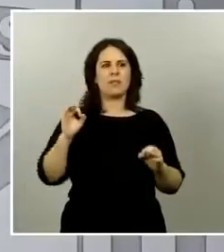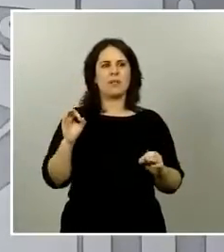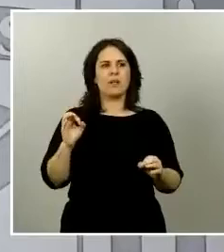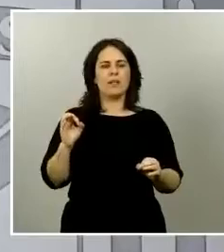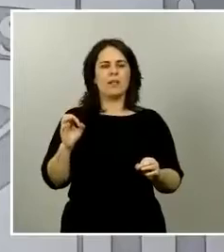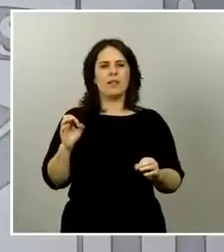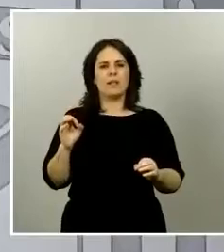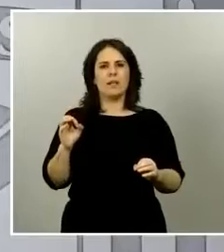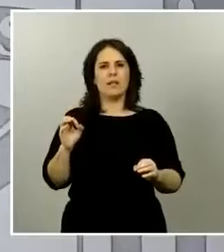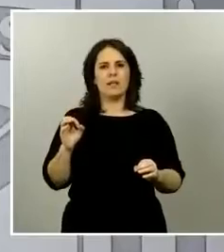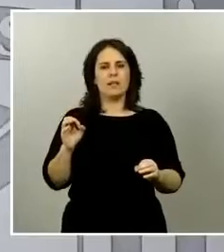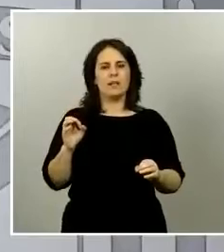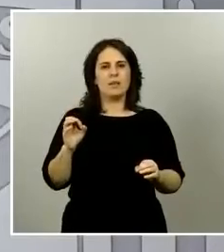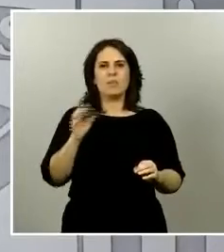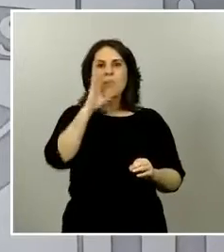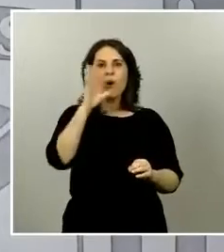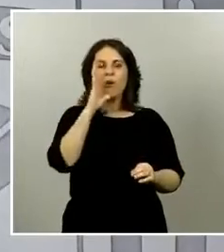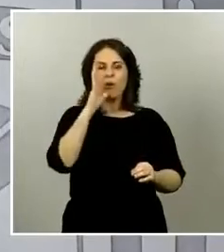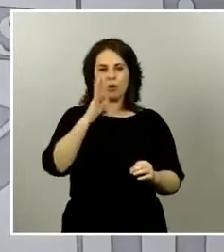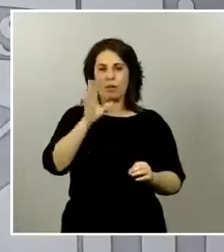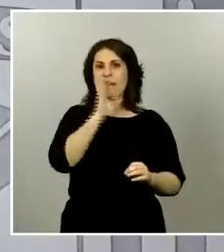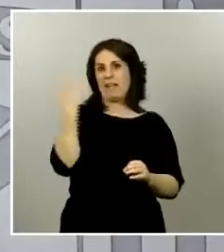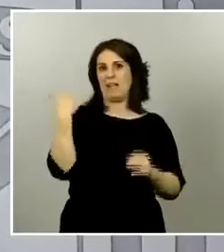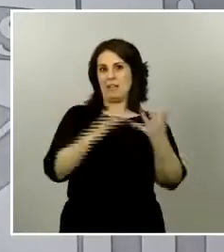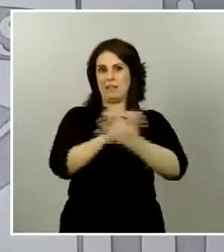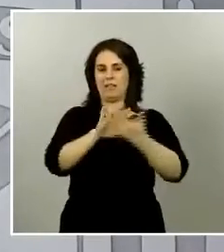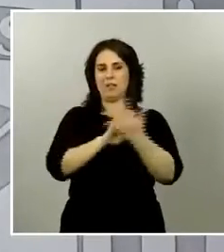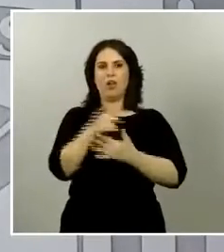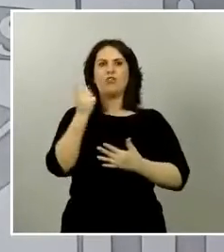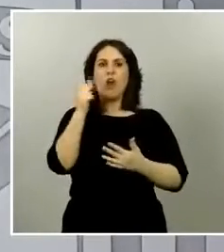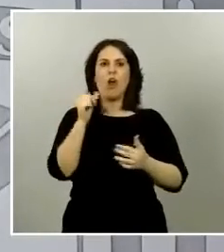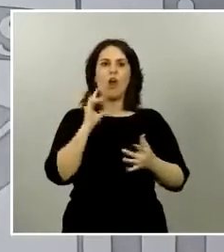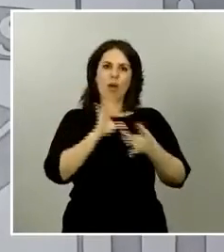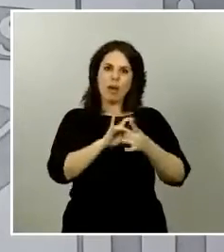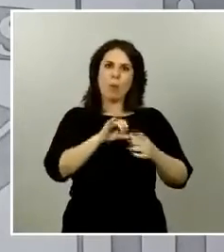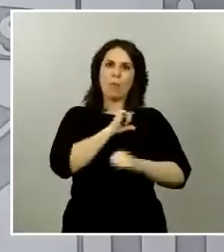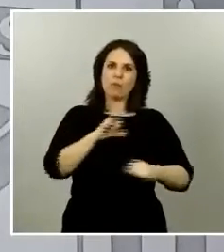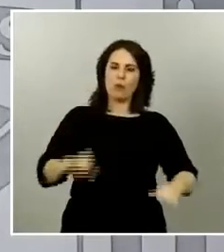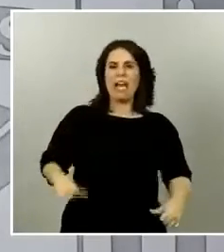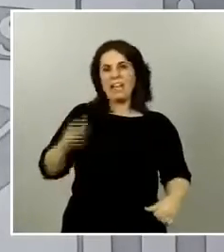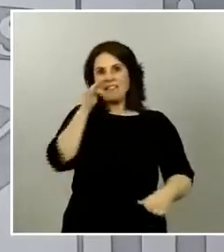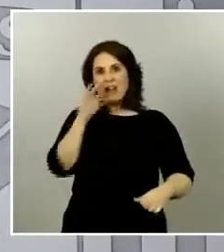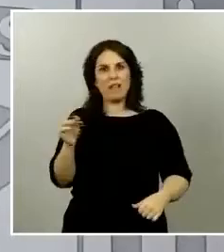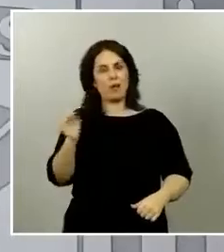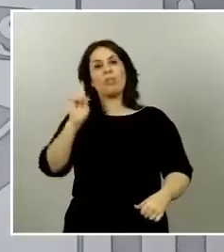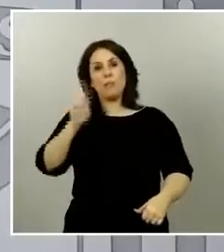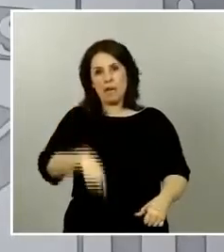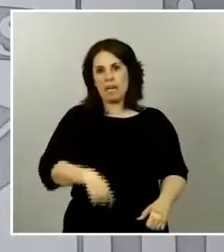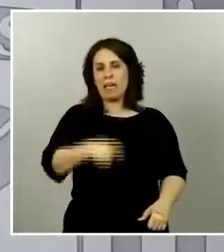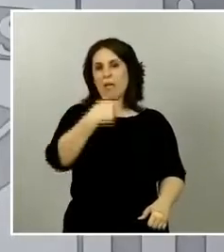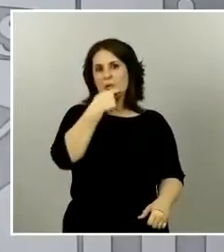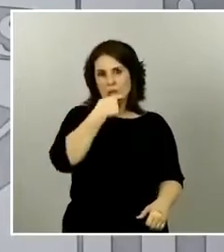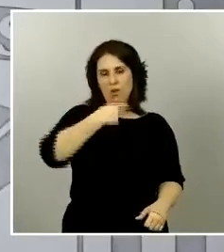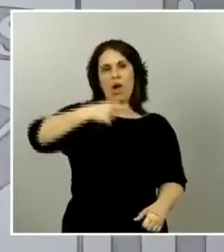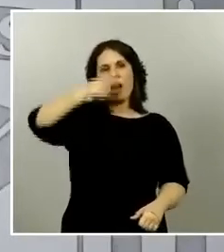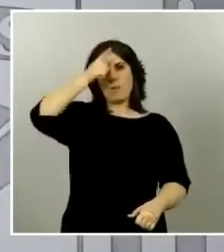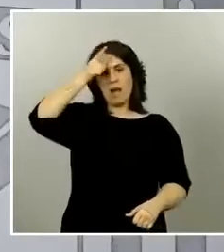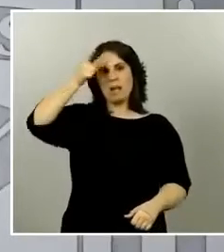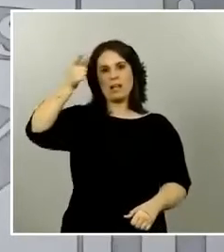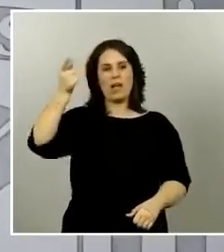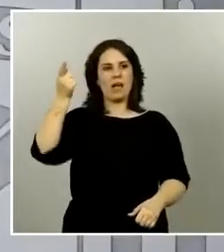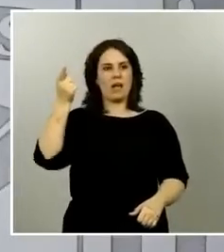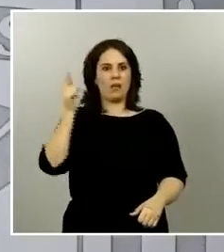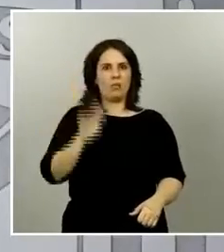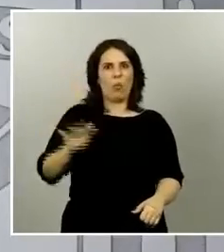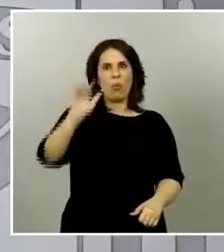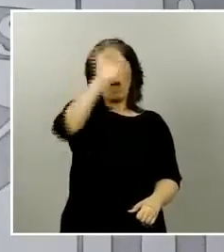con todos aquellos que tienen una especial relación. De ello, de hecho, hablaba de que nuestra vinculación no solamente era con Portugal o con Francia,